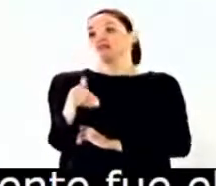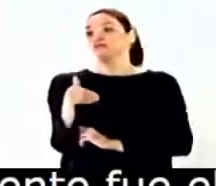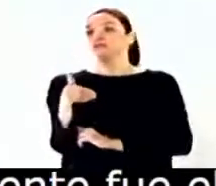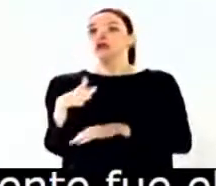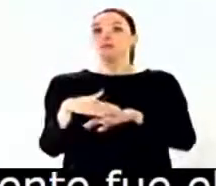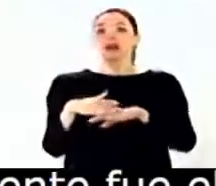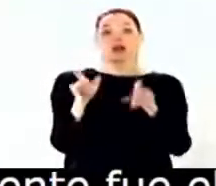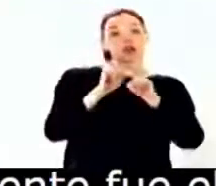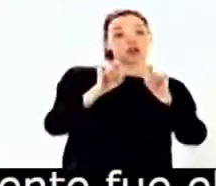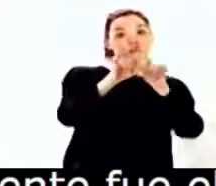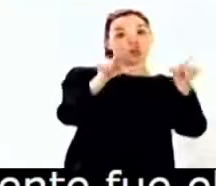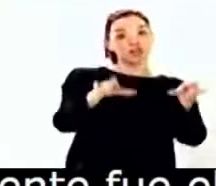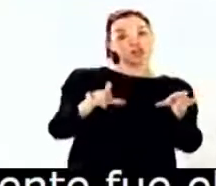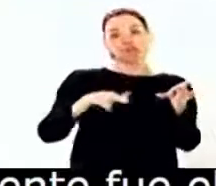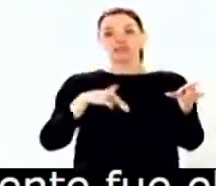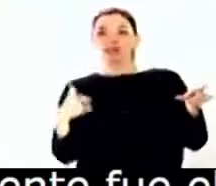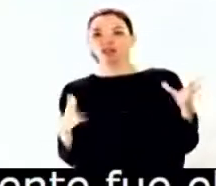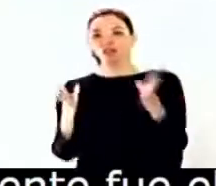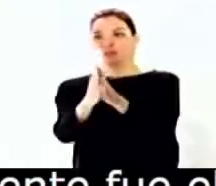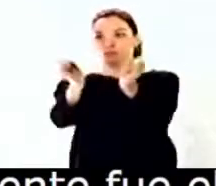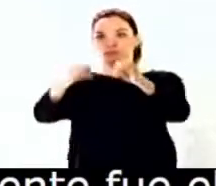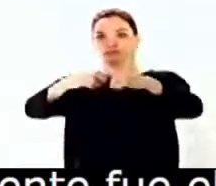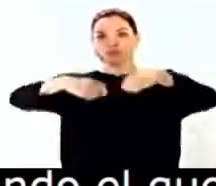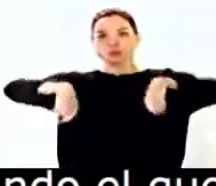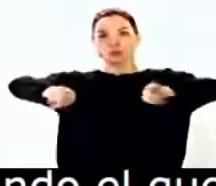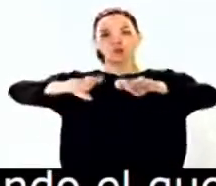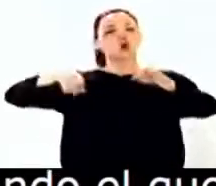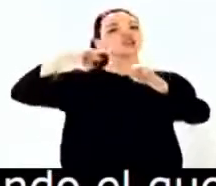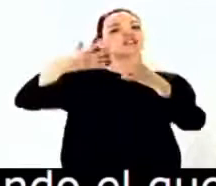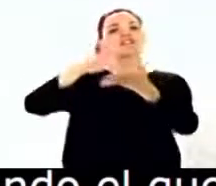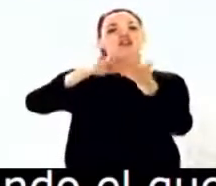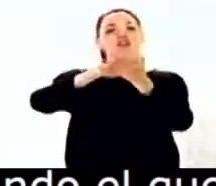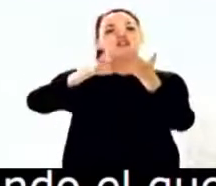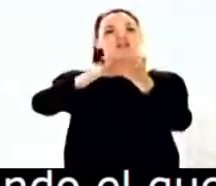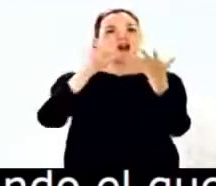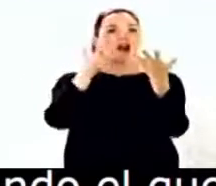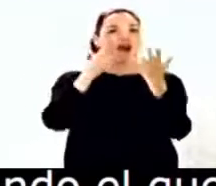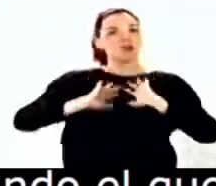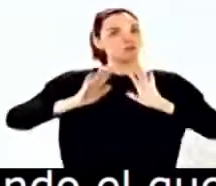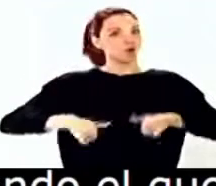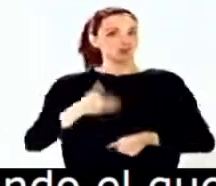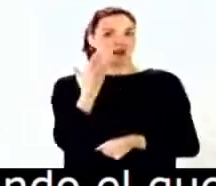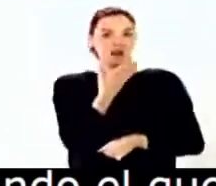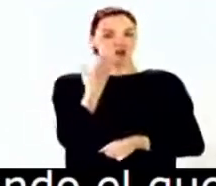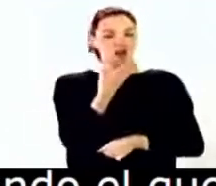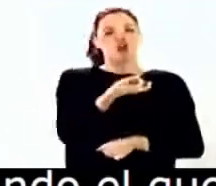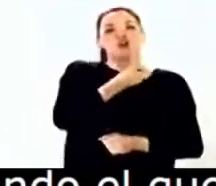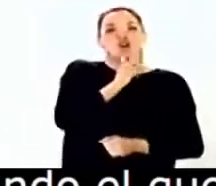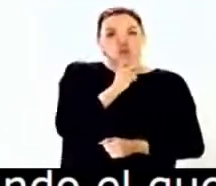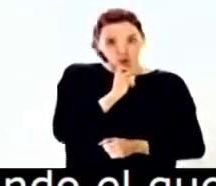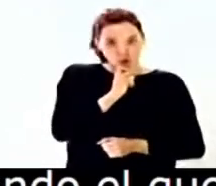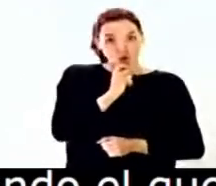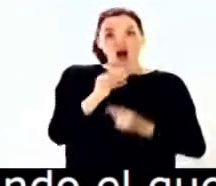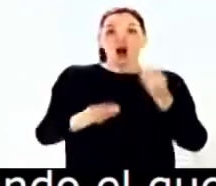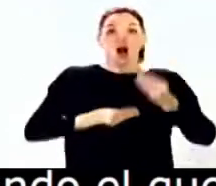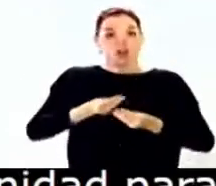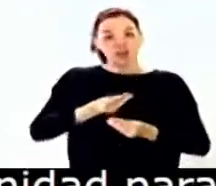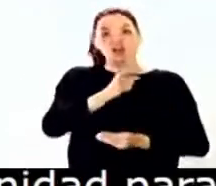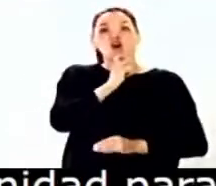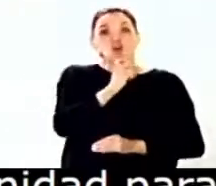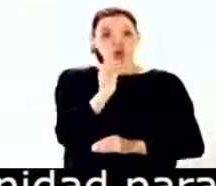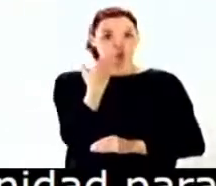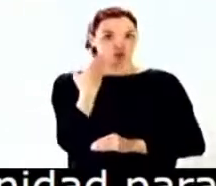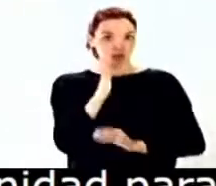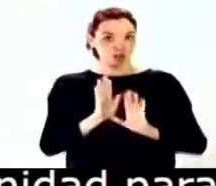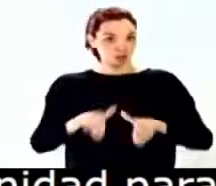entre educación y sanidad precisamente para la vuelta, para ver cómo se produciría la vuelta a